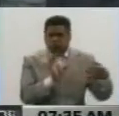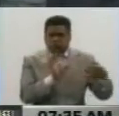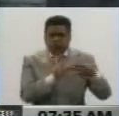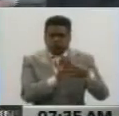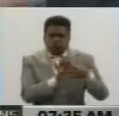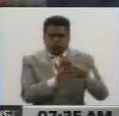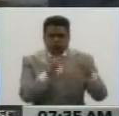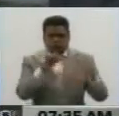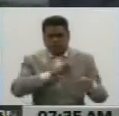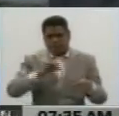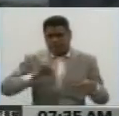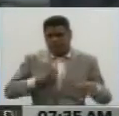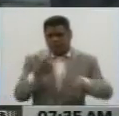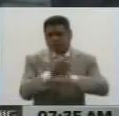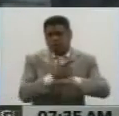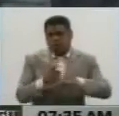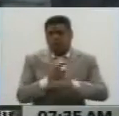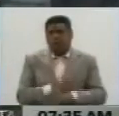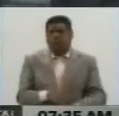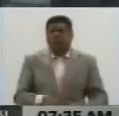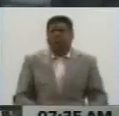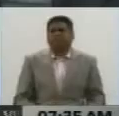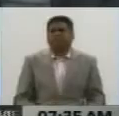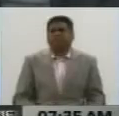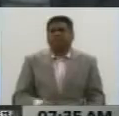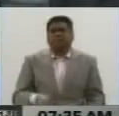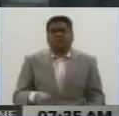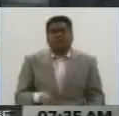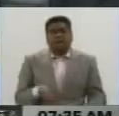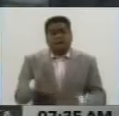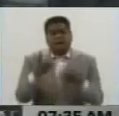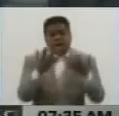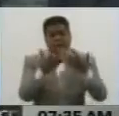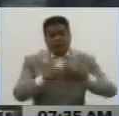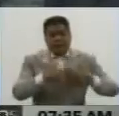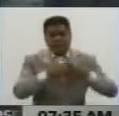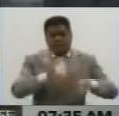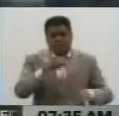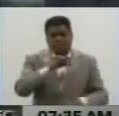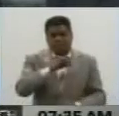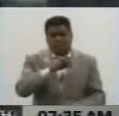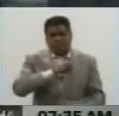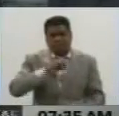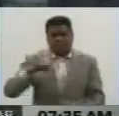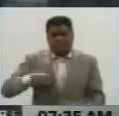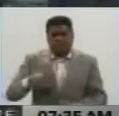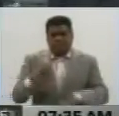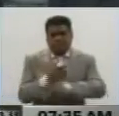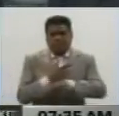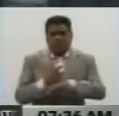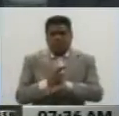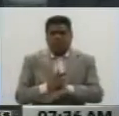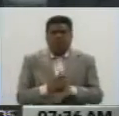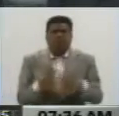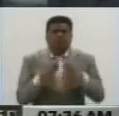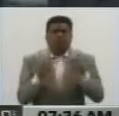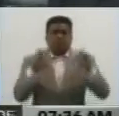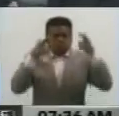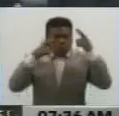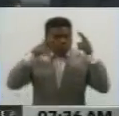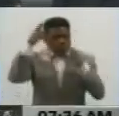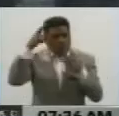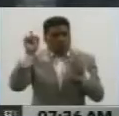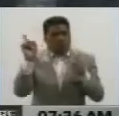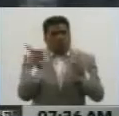y decírselo todo el país, ¿no? Las empresas mixtas son obra pues del presidente Chávez, en